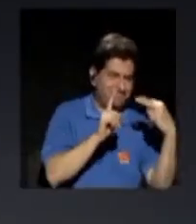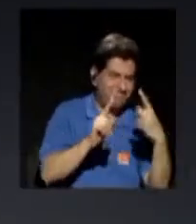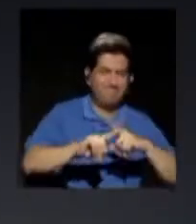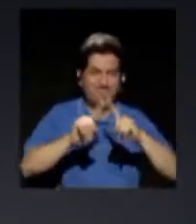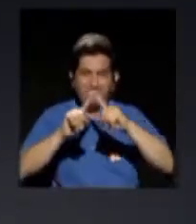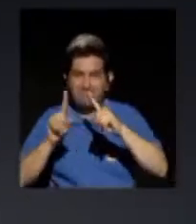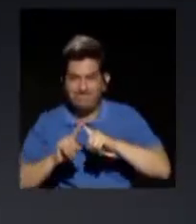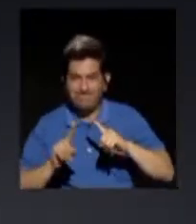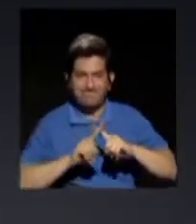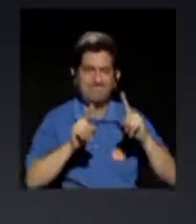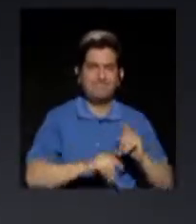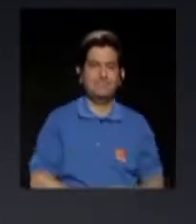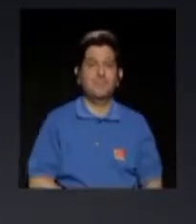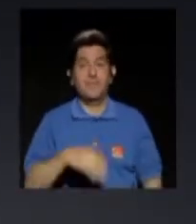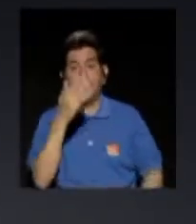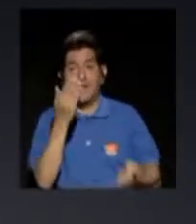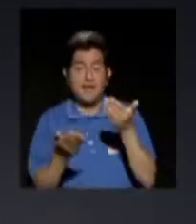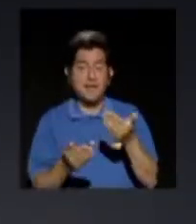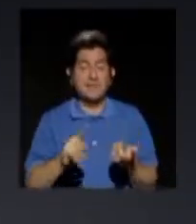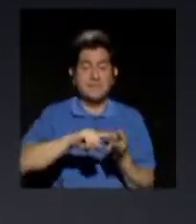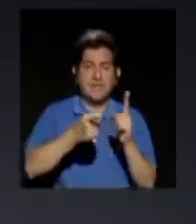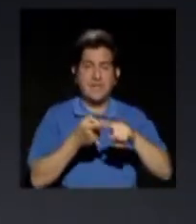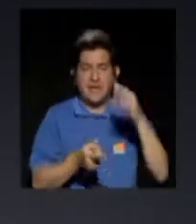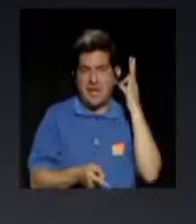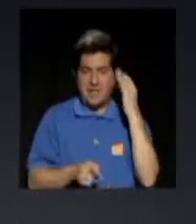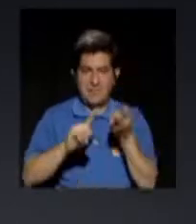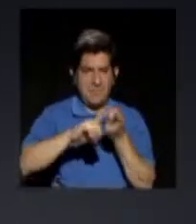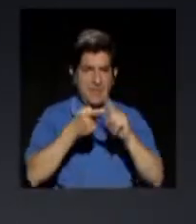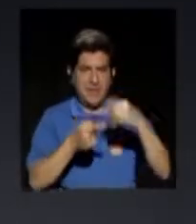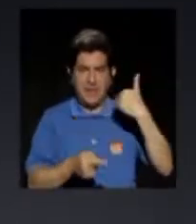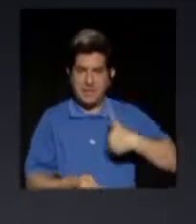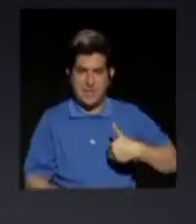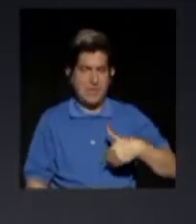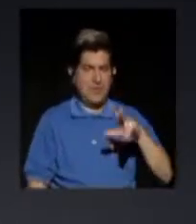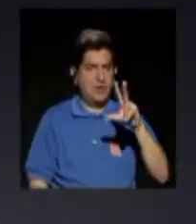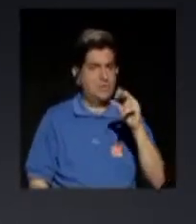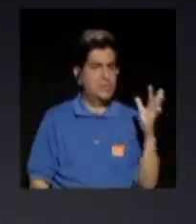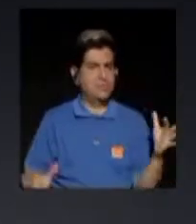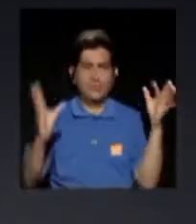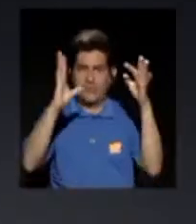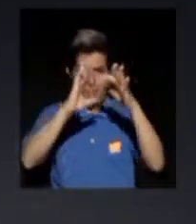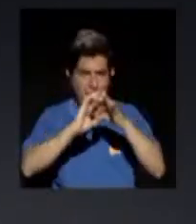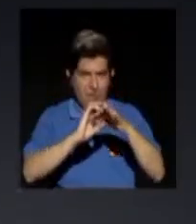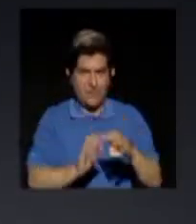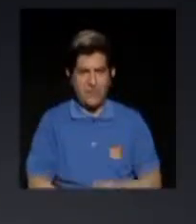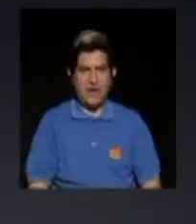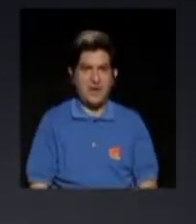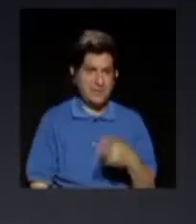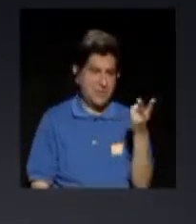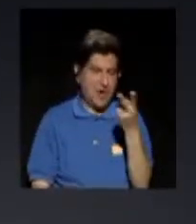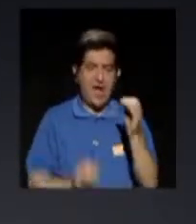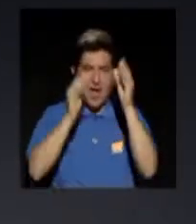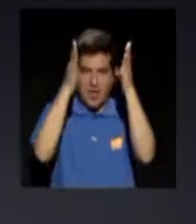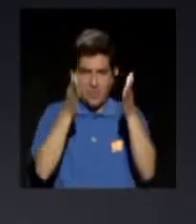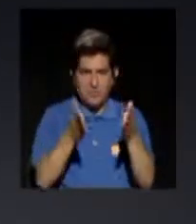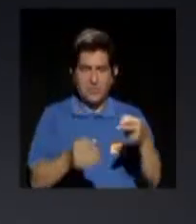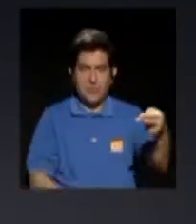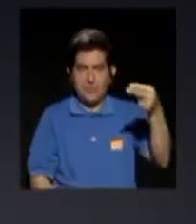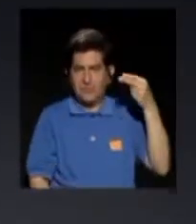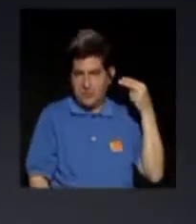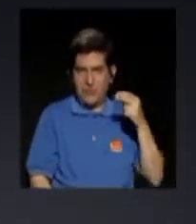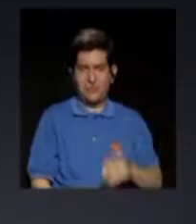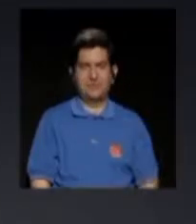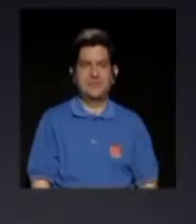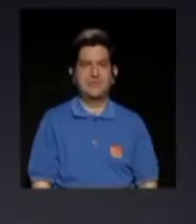y tal vez un poco para las amigas y amigos que no están en el área de los dos distinguidos profesores que nos acompañan,